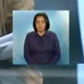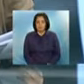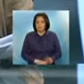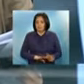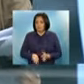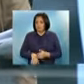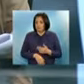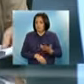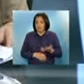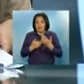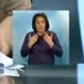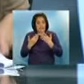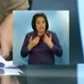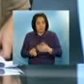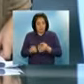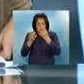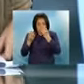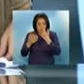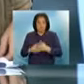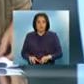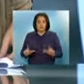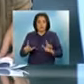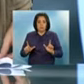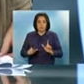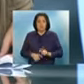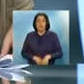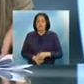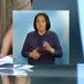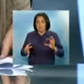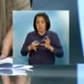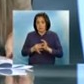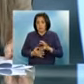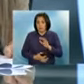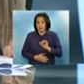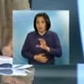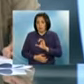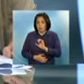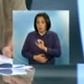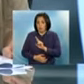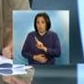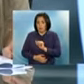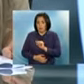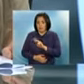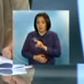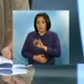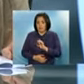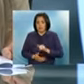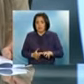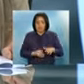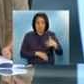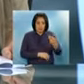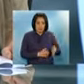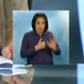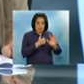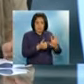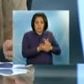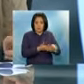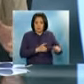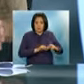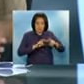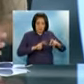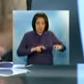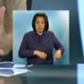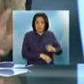Y agradecemos este informe a nuestro canal aliado Ecoavisa, por supuesto. Pero vamos a cambiar de tema, porque luego de 6 meses de investigaciones, la